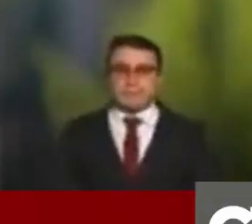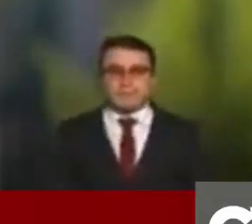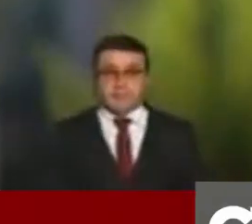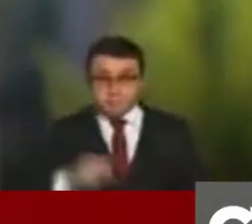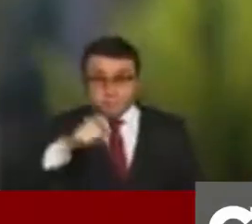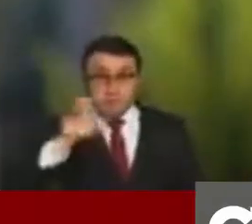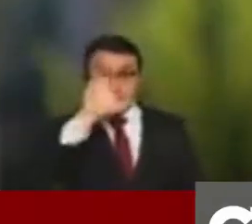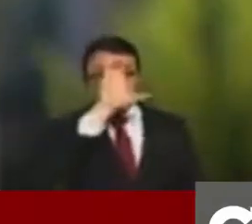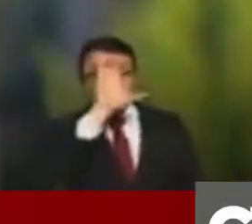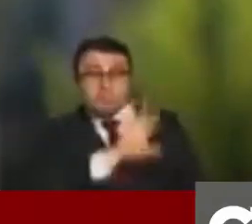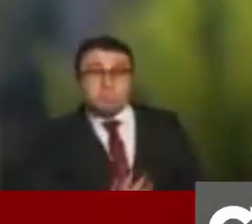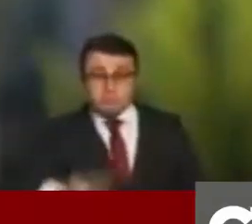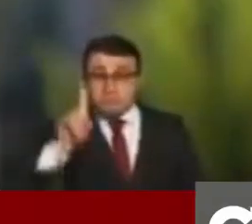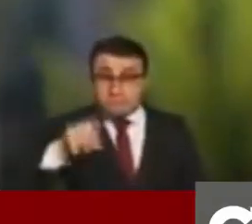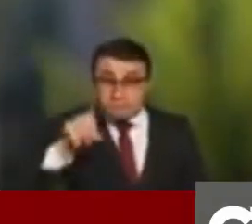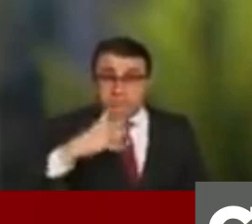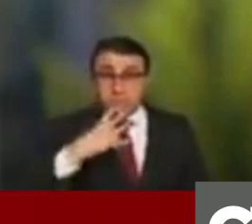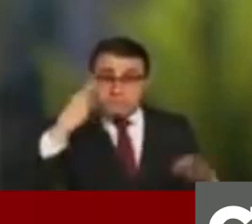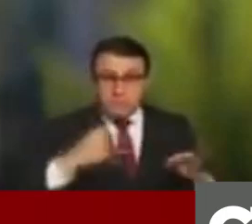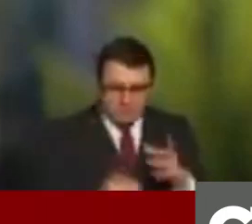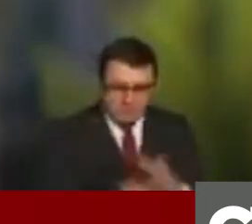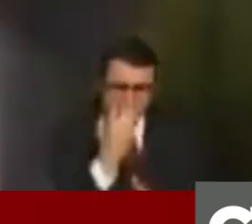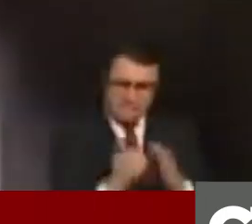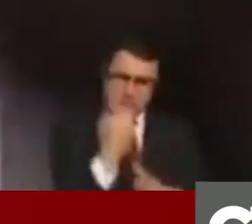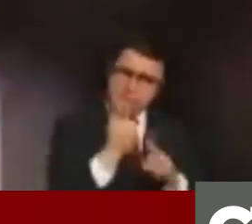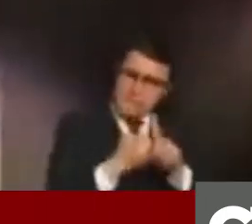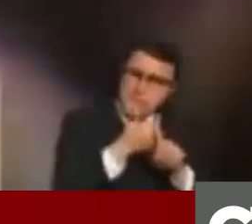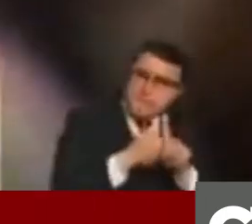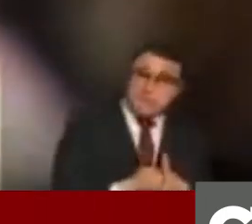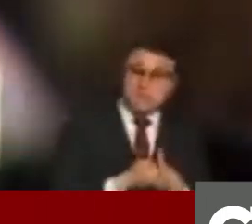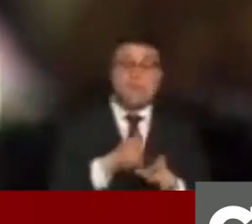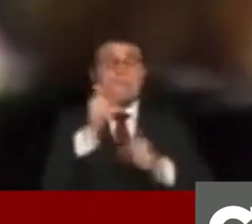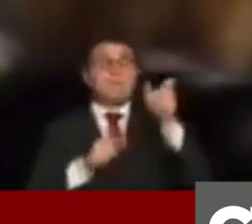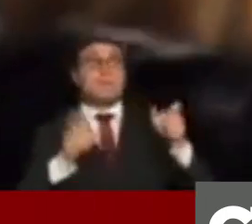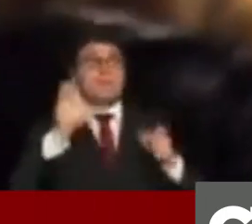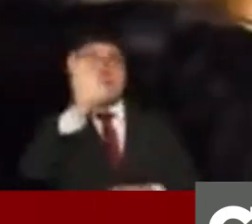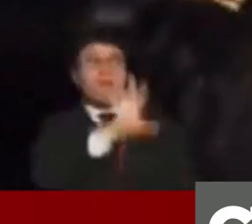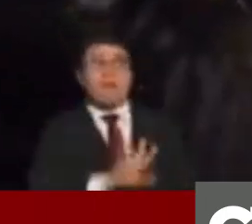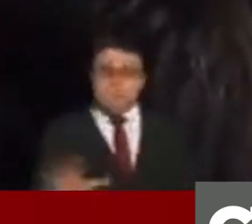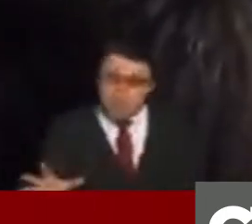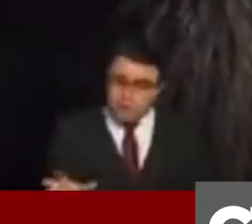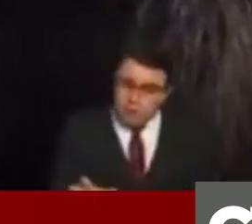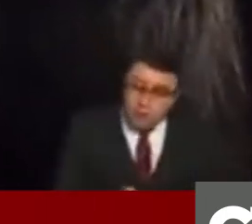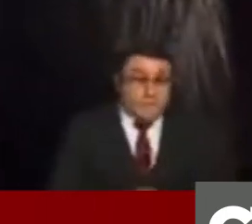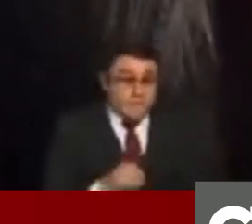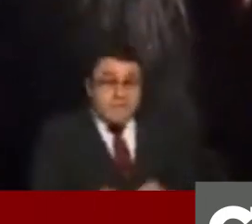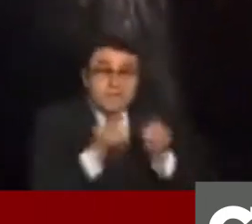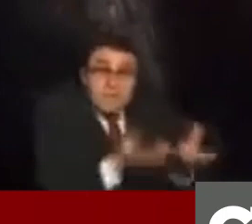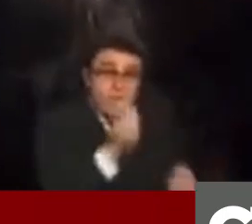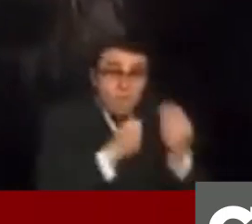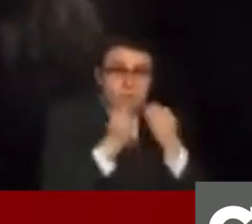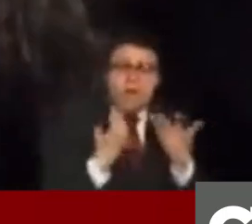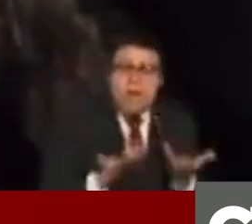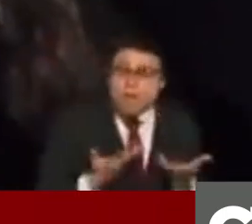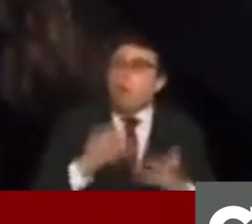maíz hoy necesitamos acabar el hambre de Colombia no suplicando fuera de nuestras fronteras